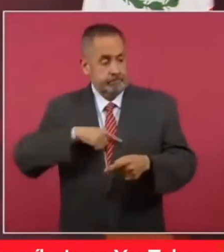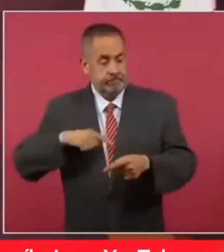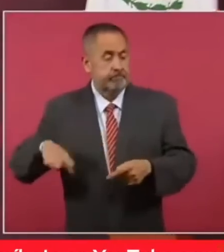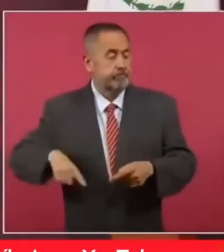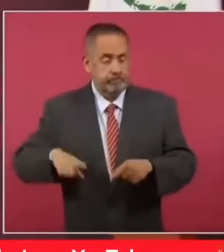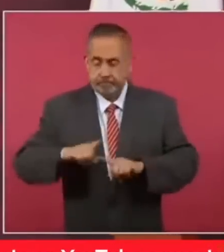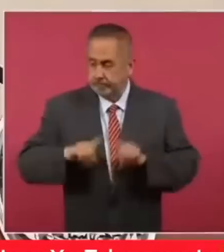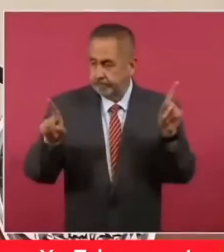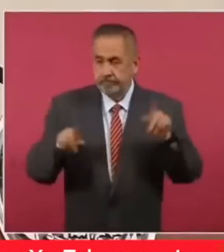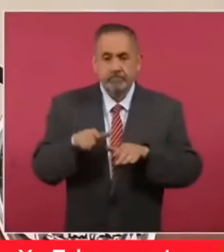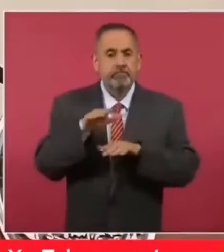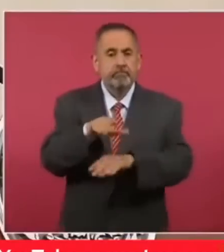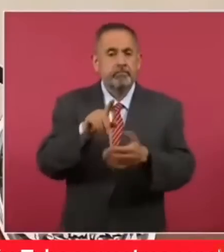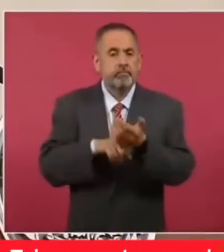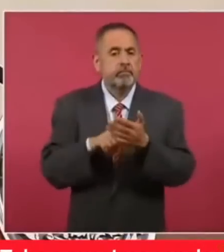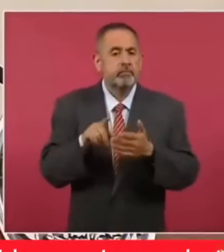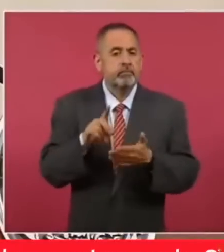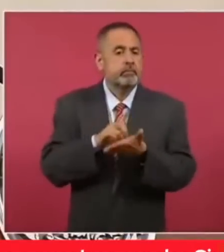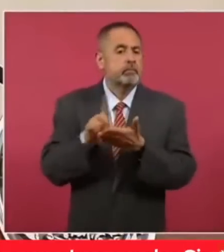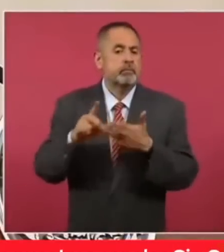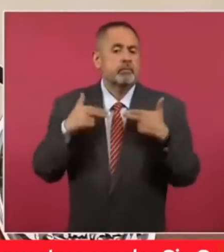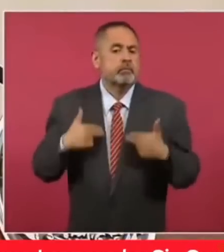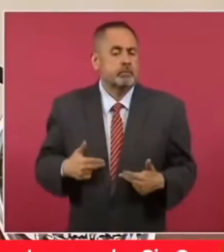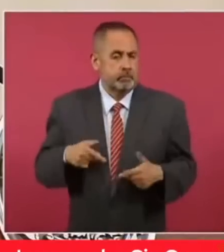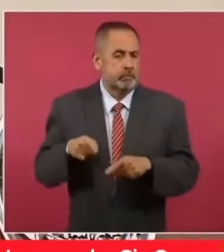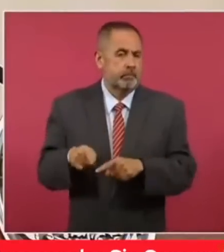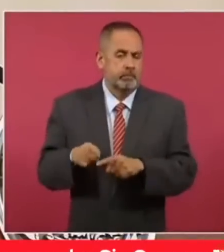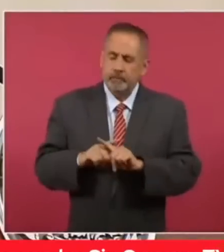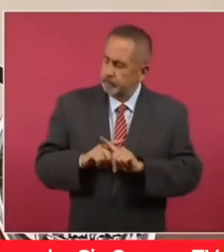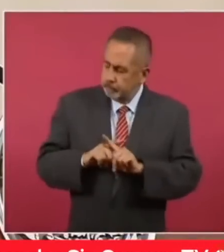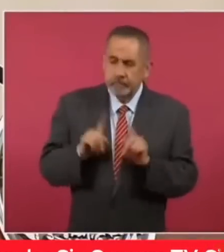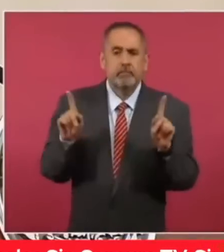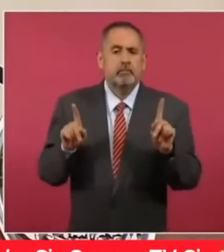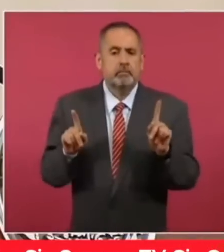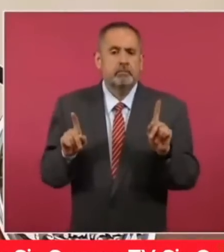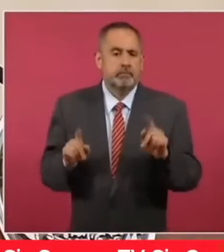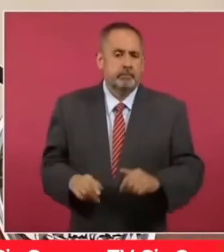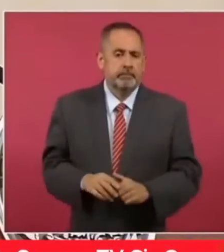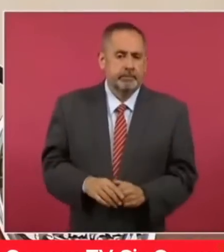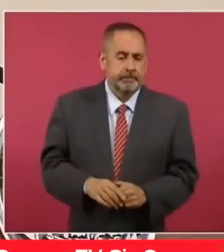en materia de derechos humanos.